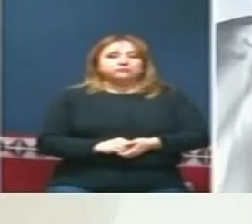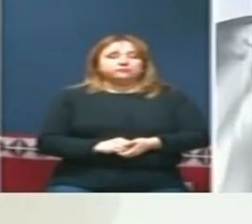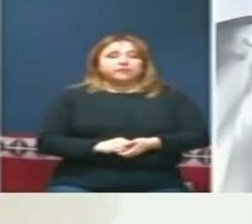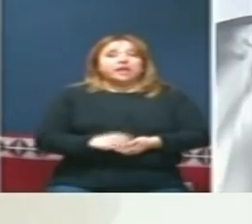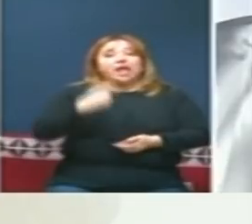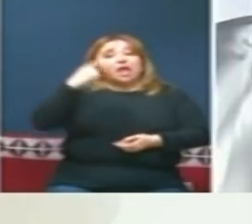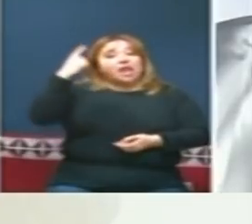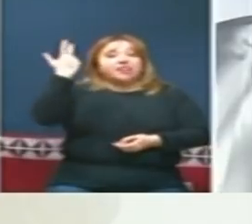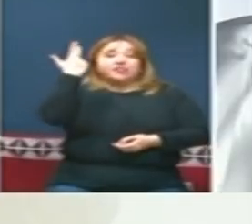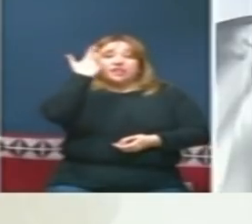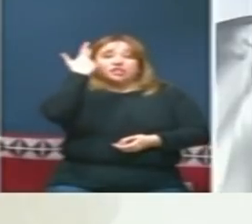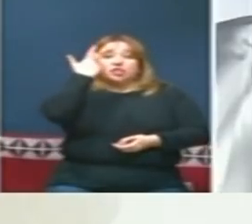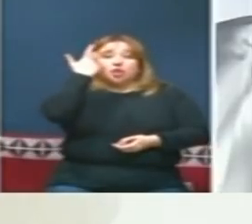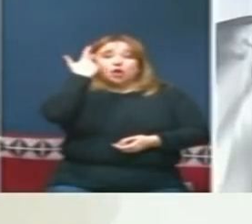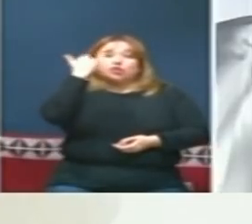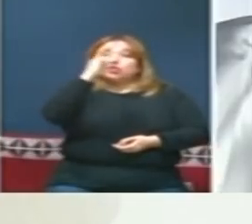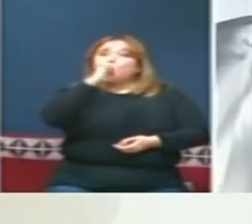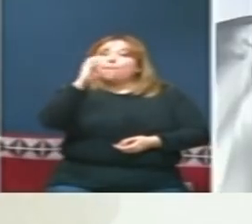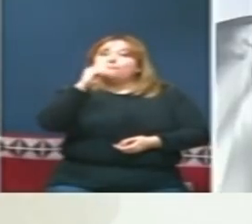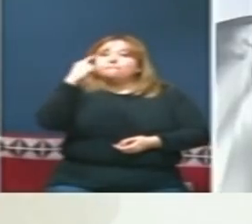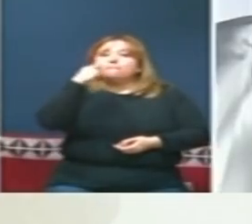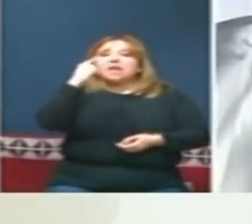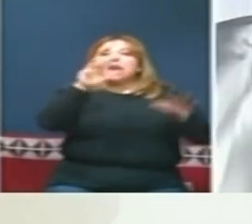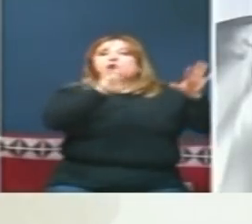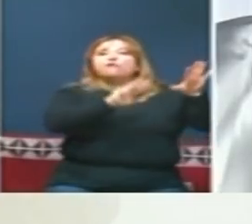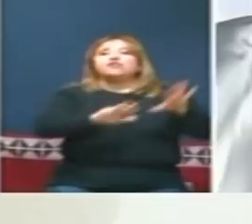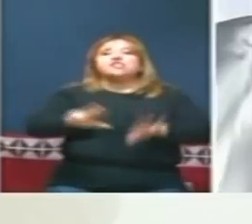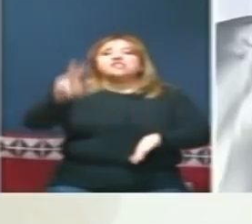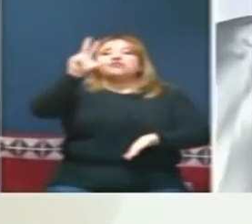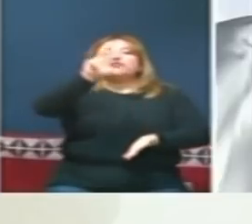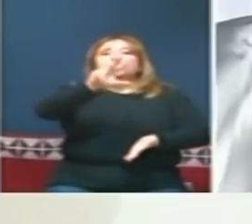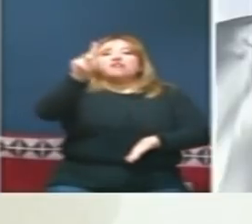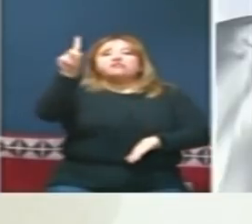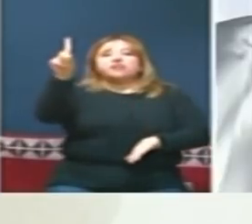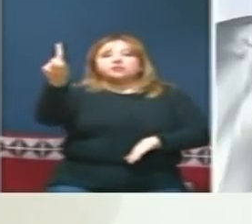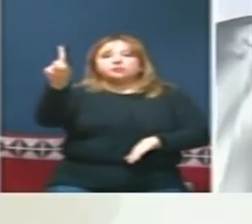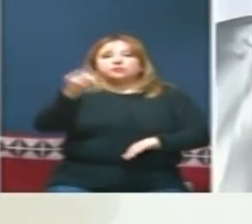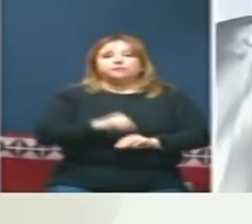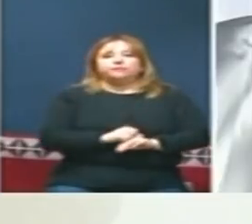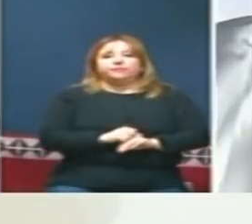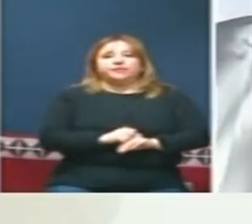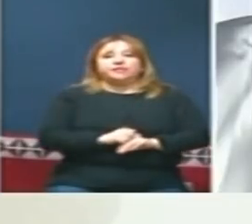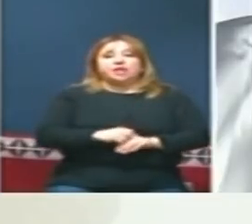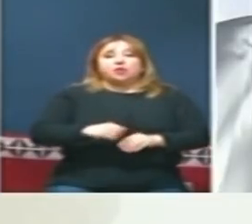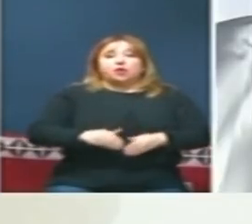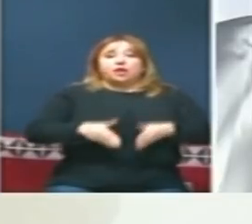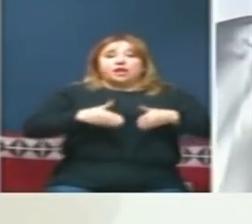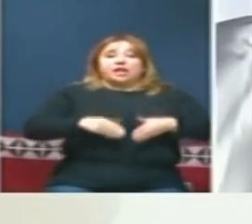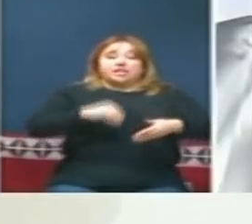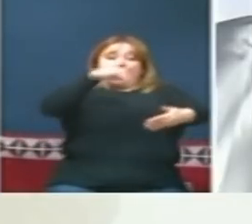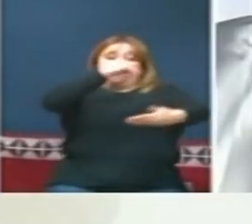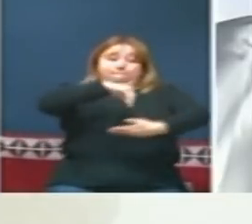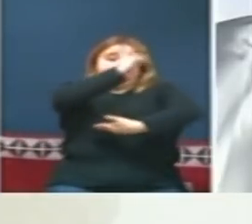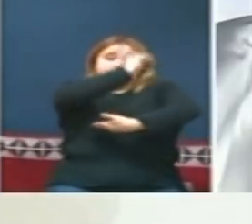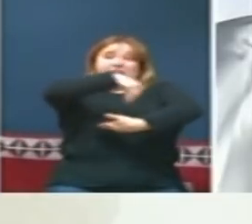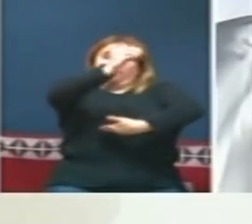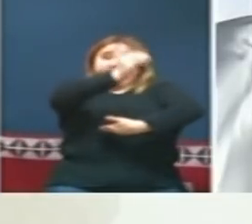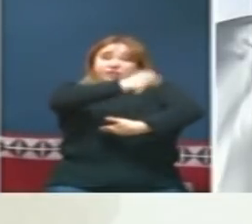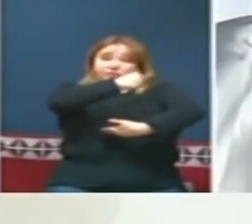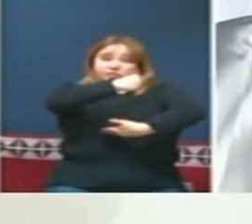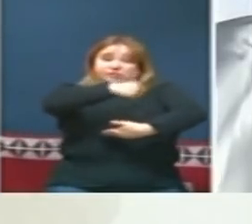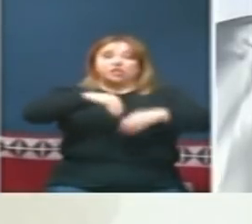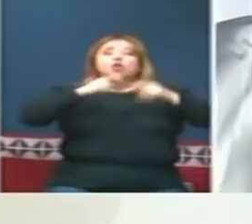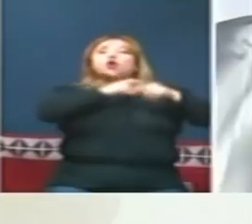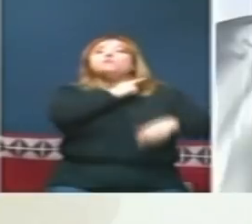el 18 de marzo del 1931 y fue bautizado el 12 de abril